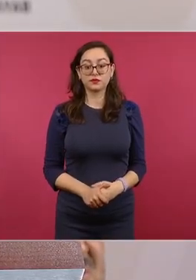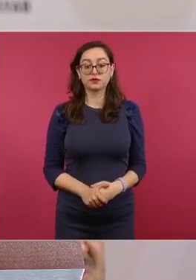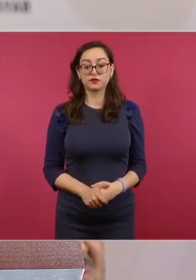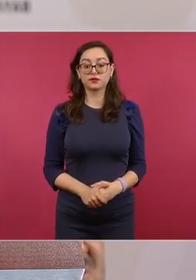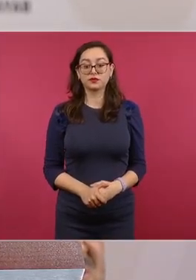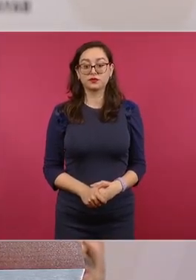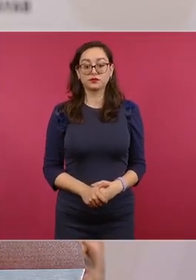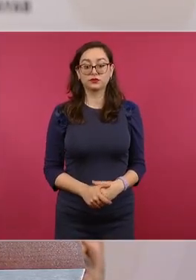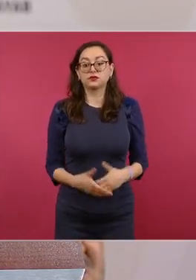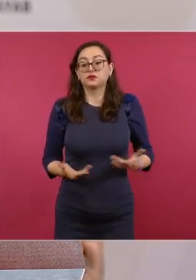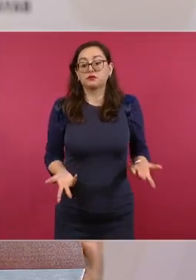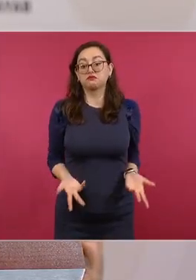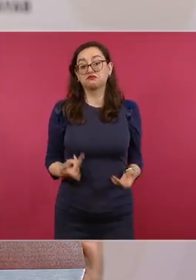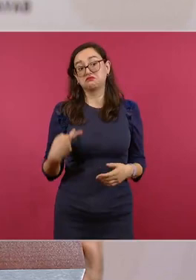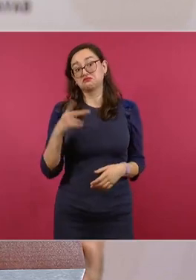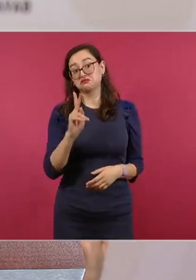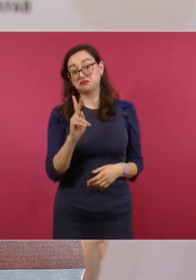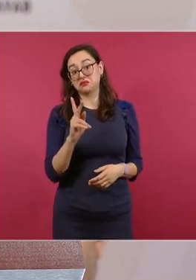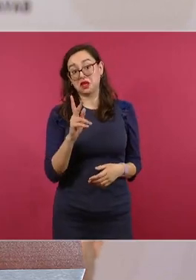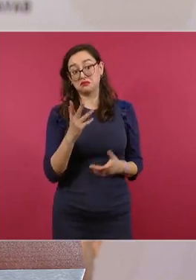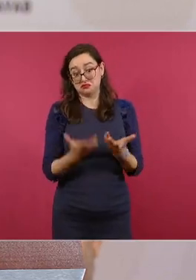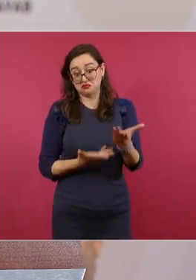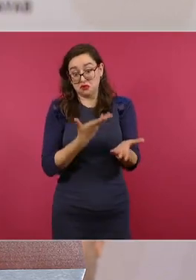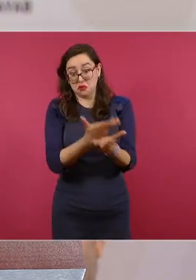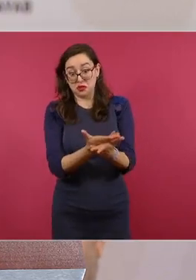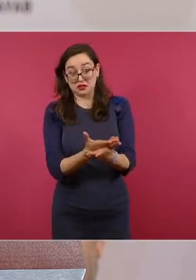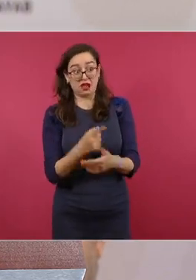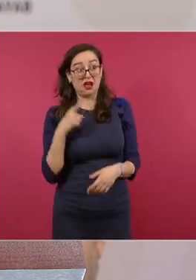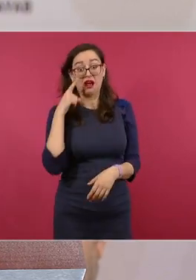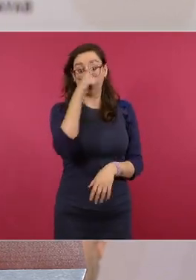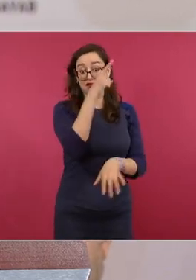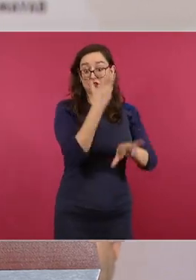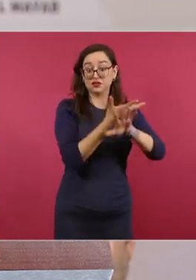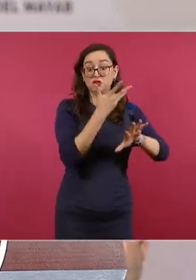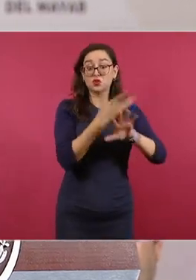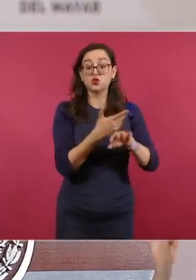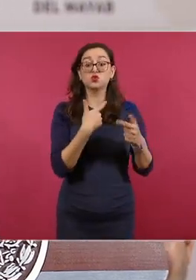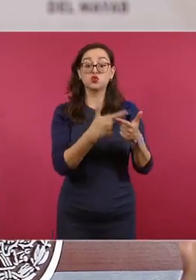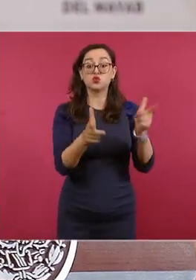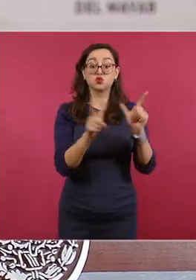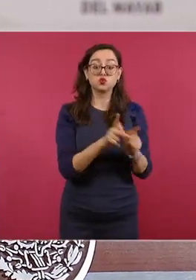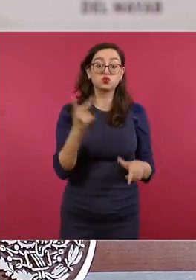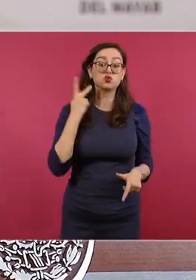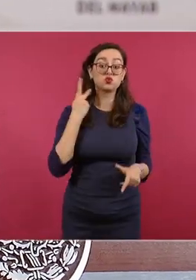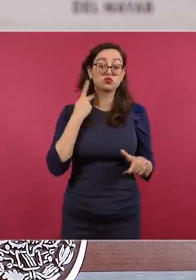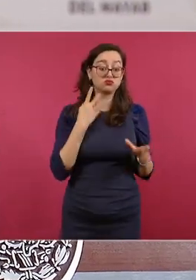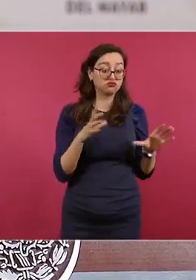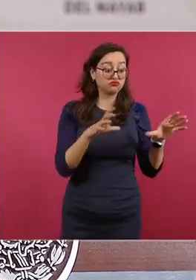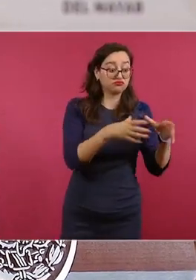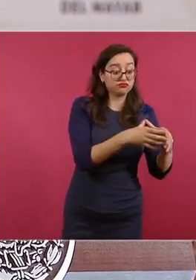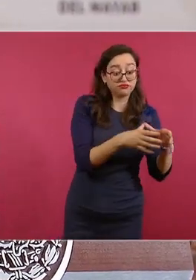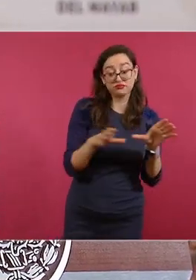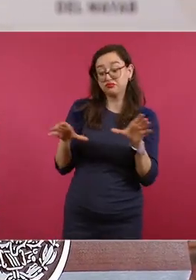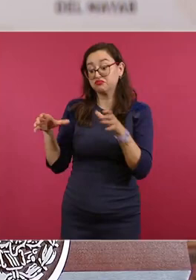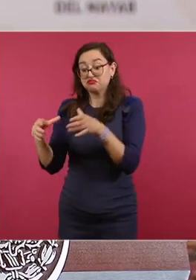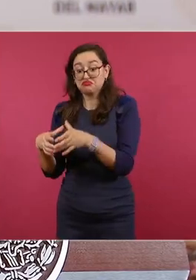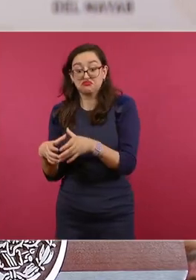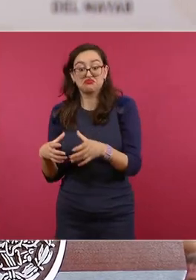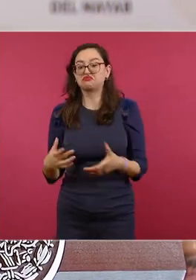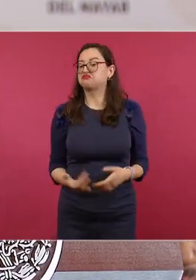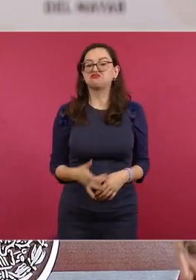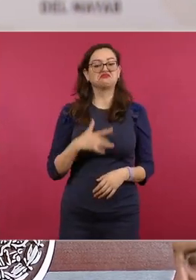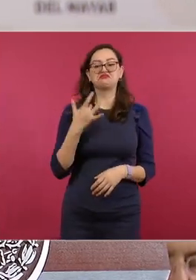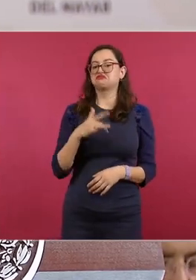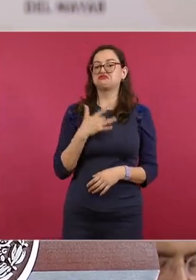de un partido o de otro posiblemente digan que es un